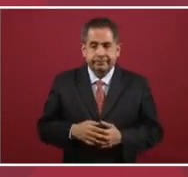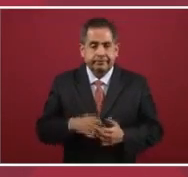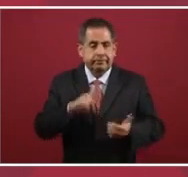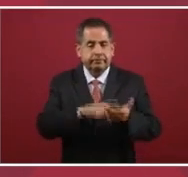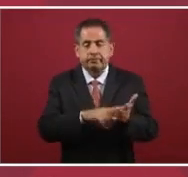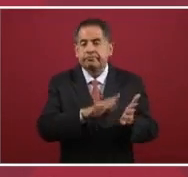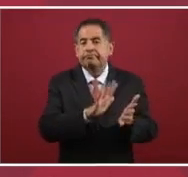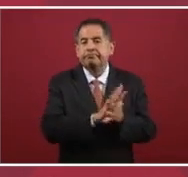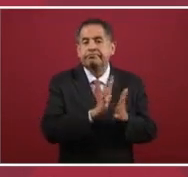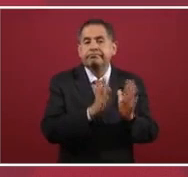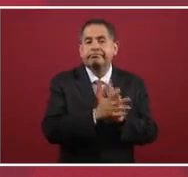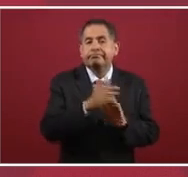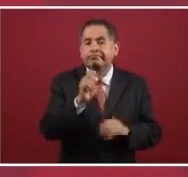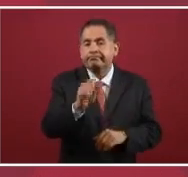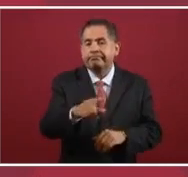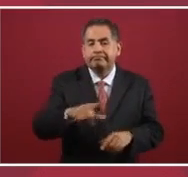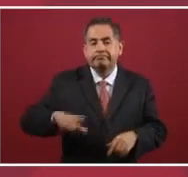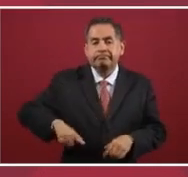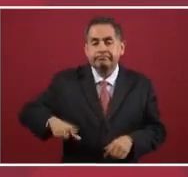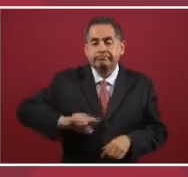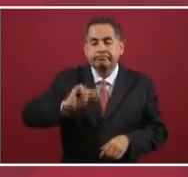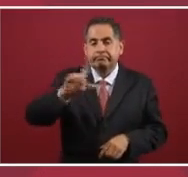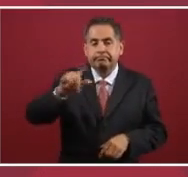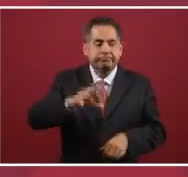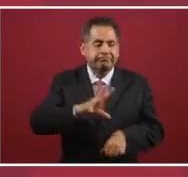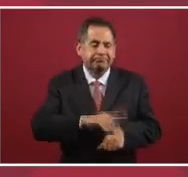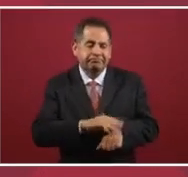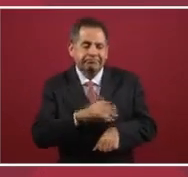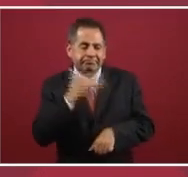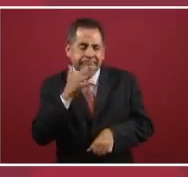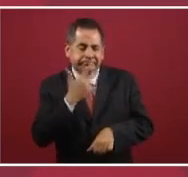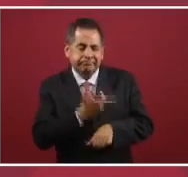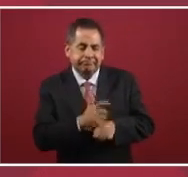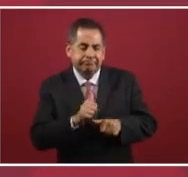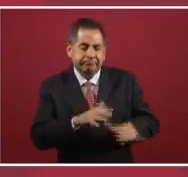contubernio con autoridades.